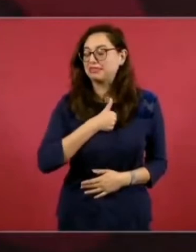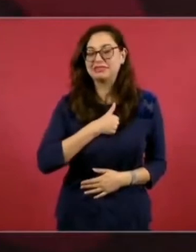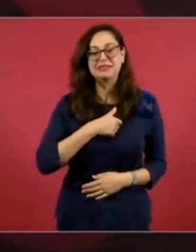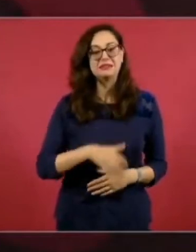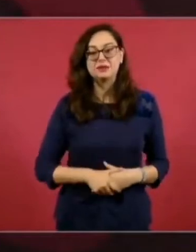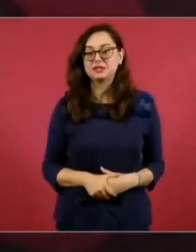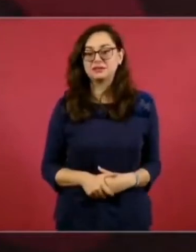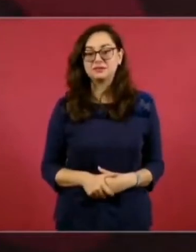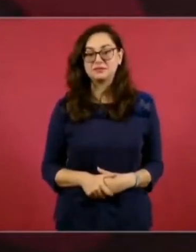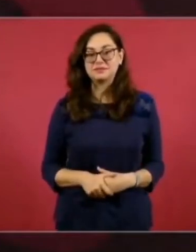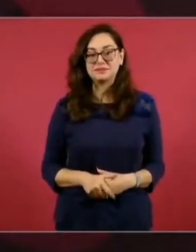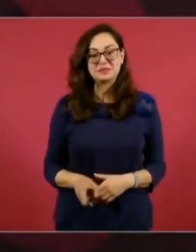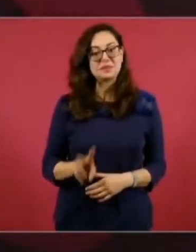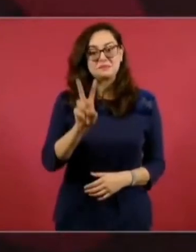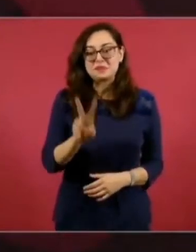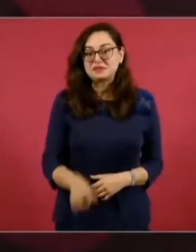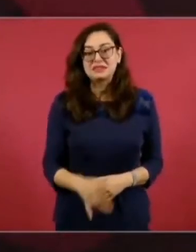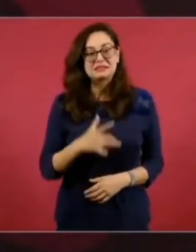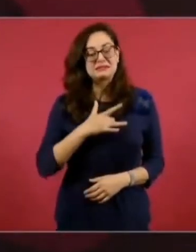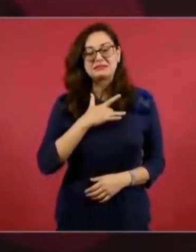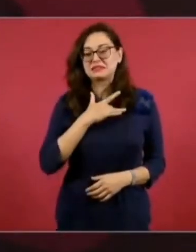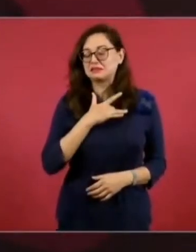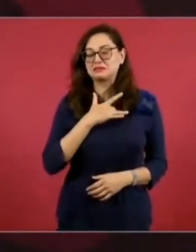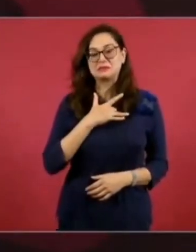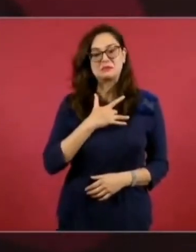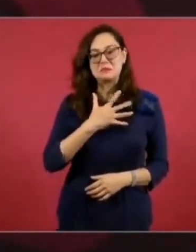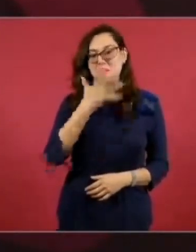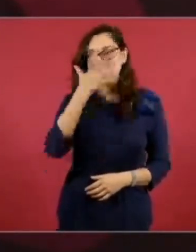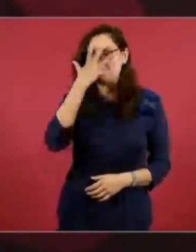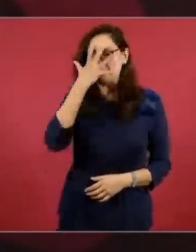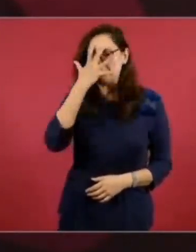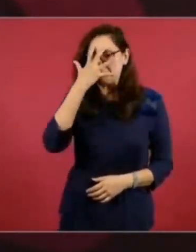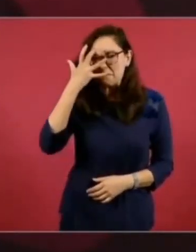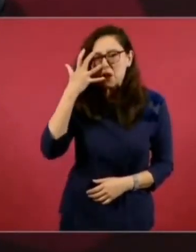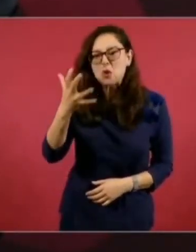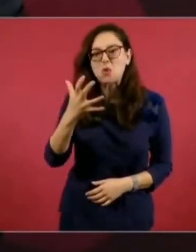porque es una vergüenza lo que hicieron los del Consejo Coordinador